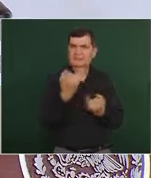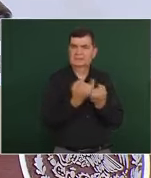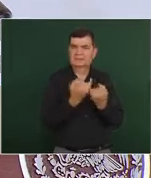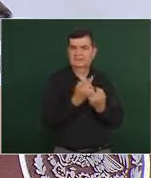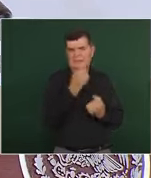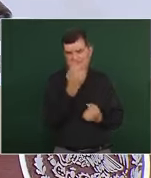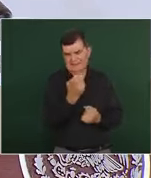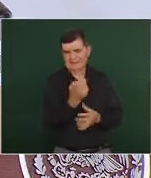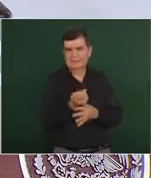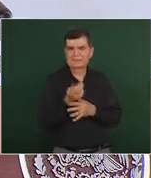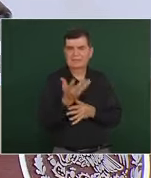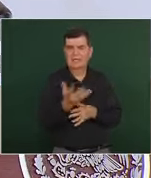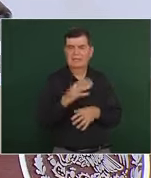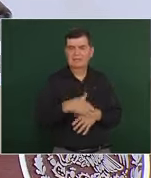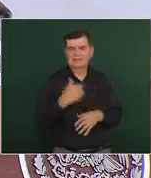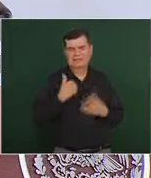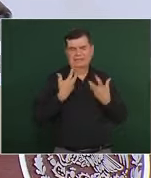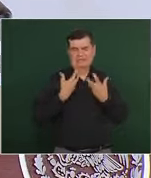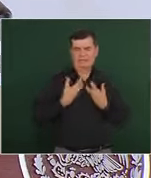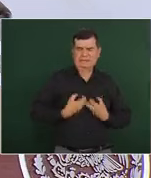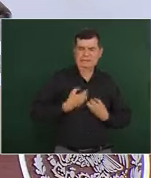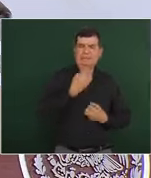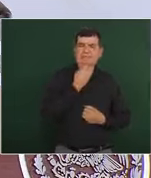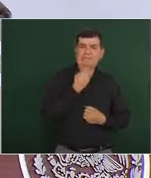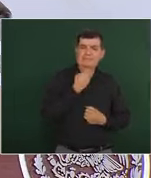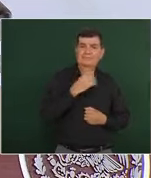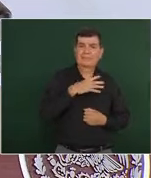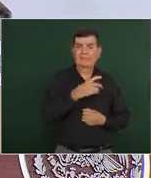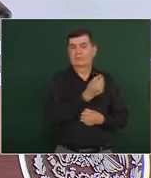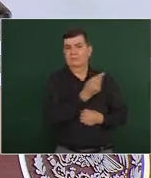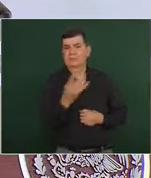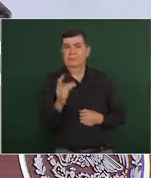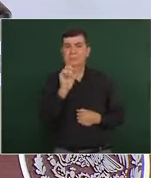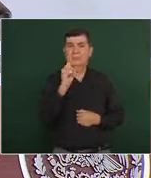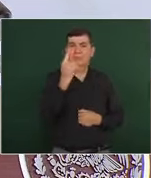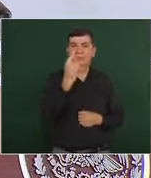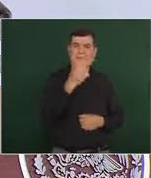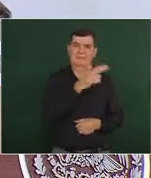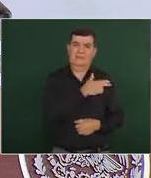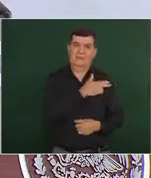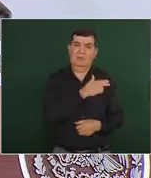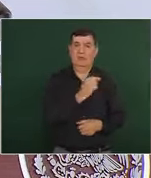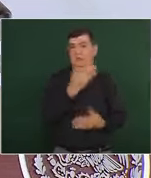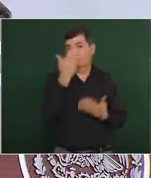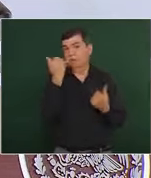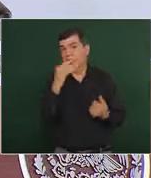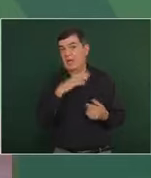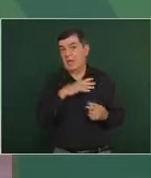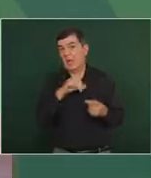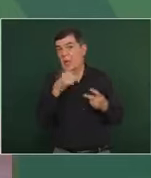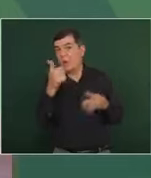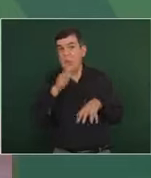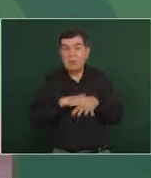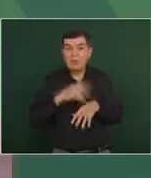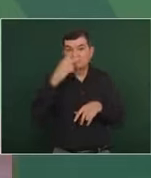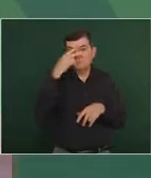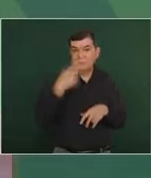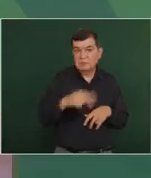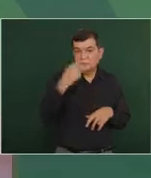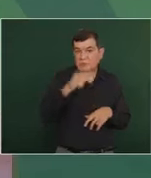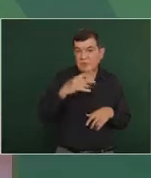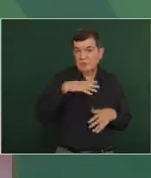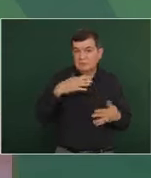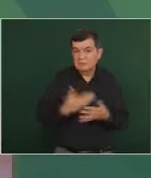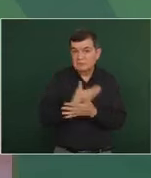se refiere el presidente, estamos muy consternados. Hay 21 heridos, no sabemos aún si también hay otros mexicanos, no nos han dado